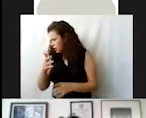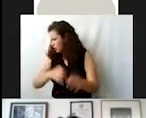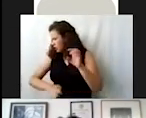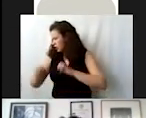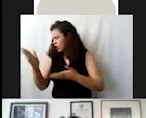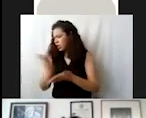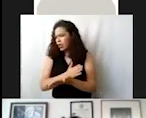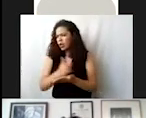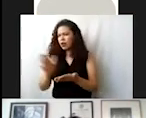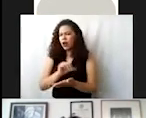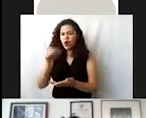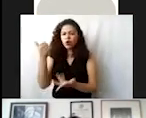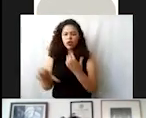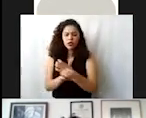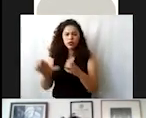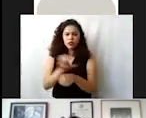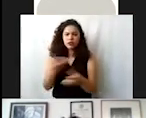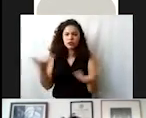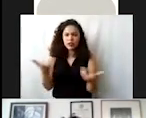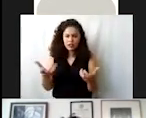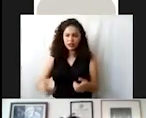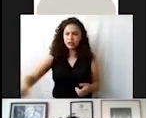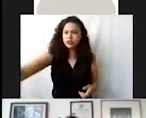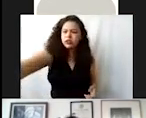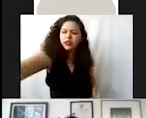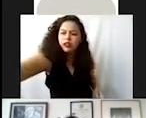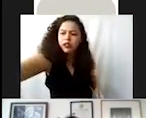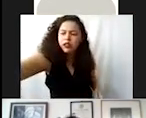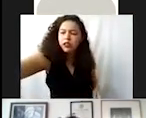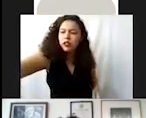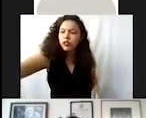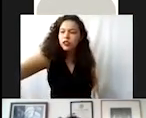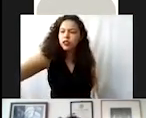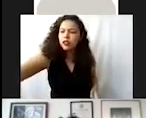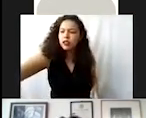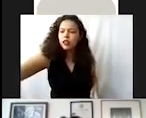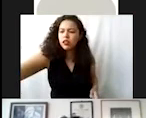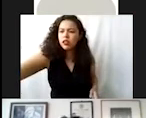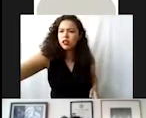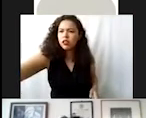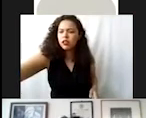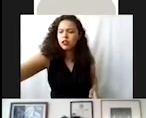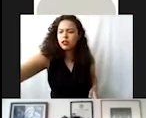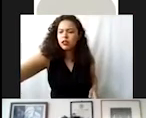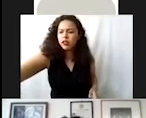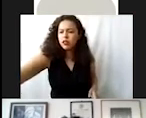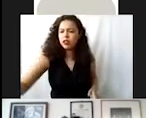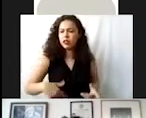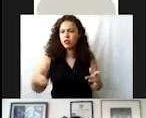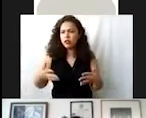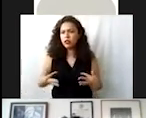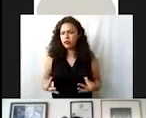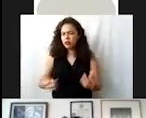cabo otro tipo de operaciones, ¿no? Entonces, lo delicado de llevar a cabo este tipo de operaciones hoy en día, ¿no?